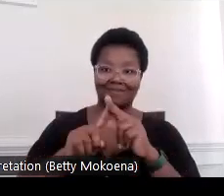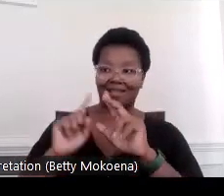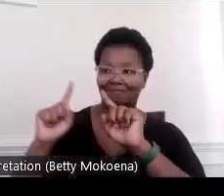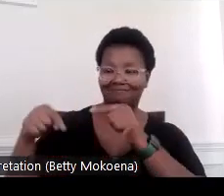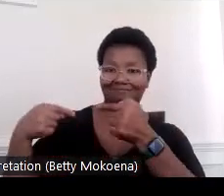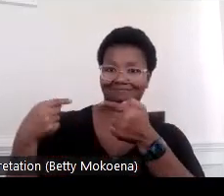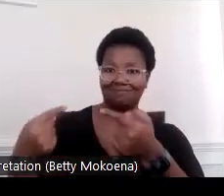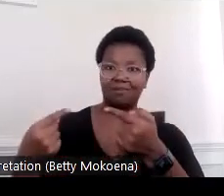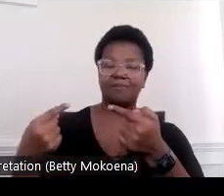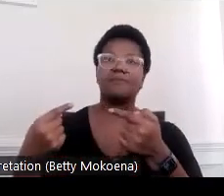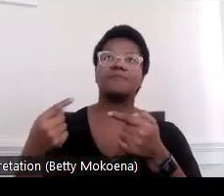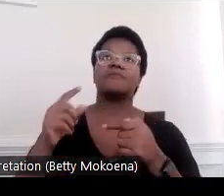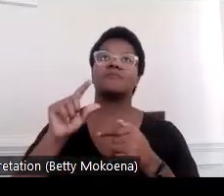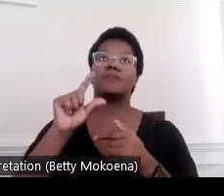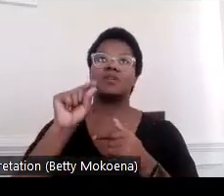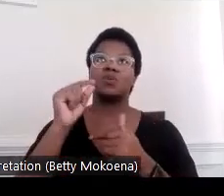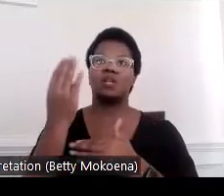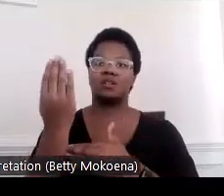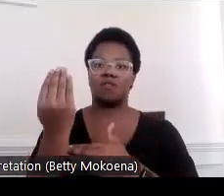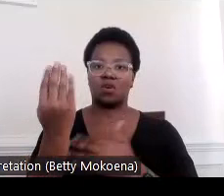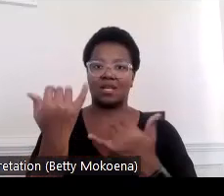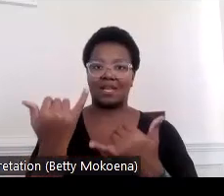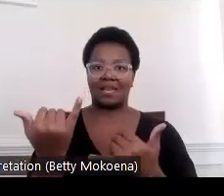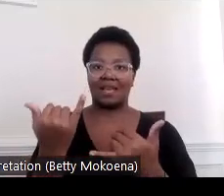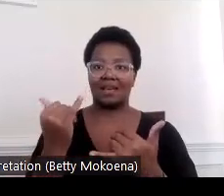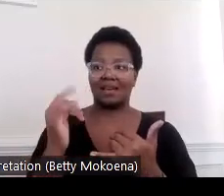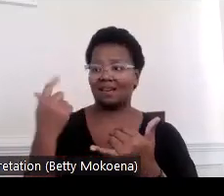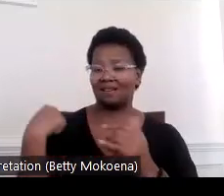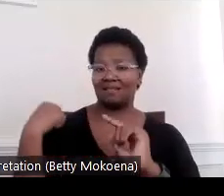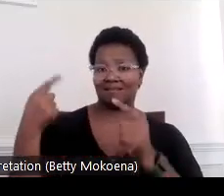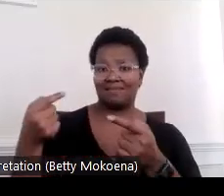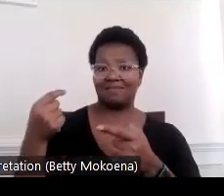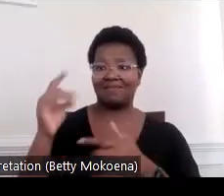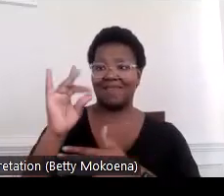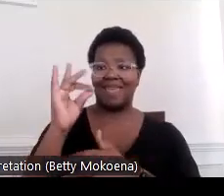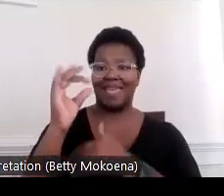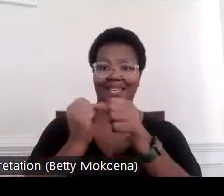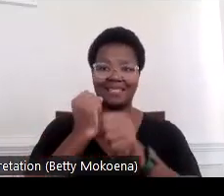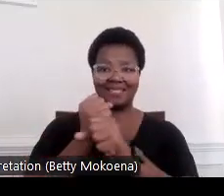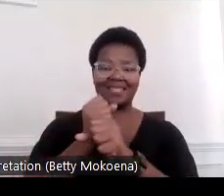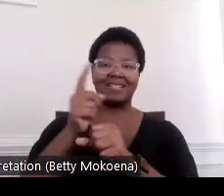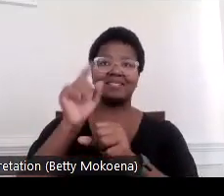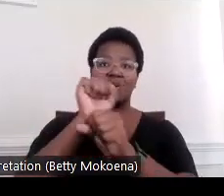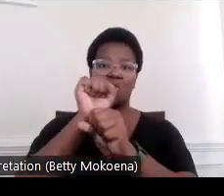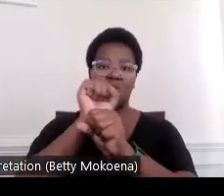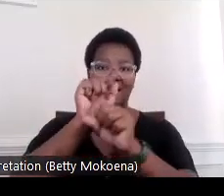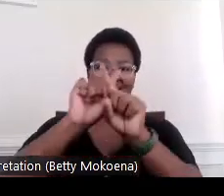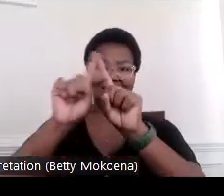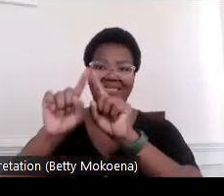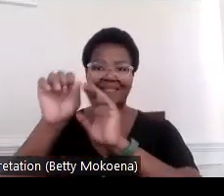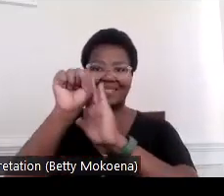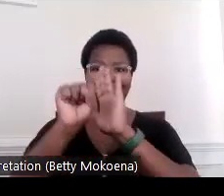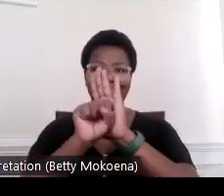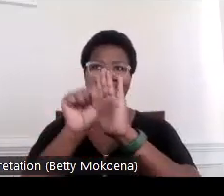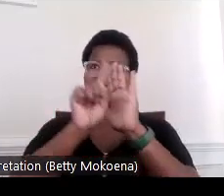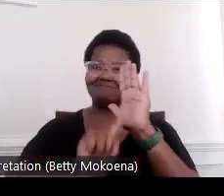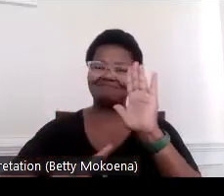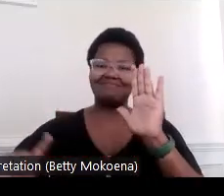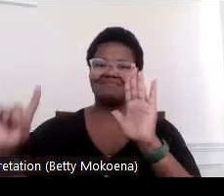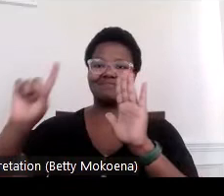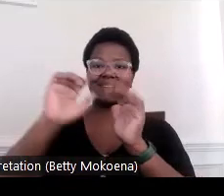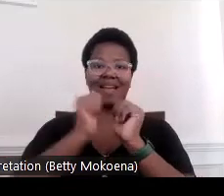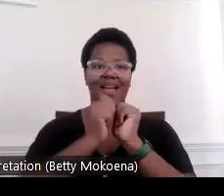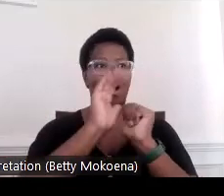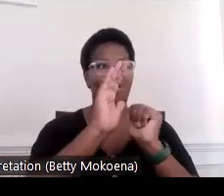entra en vigencia 2014 y por los últimos 8 años el centro de servicios médicos ha trabajado con todo el estado sobre